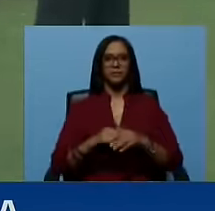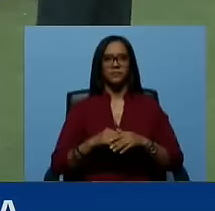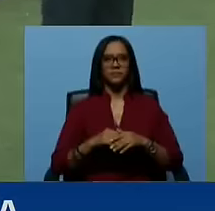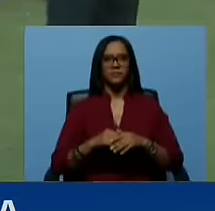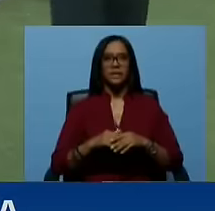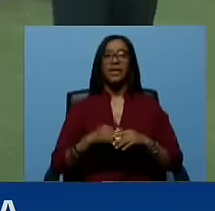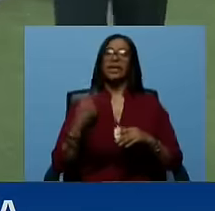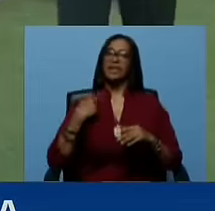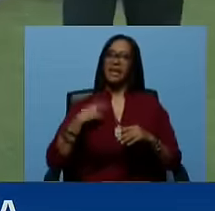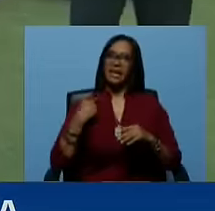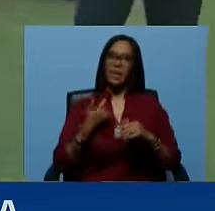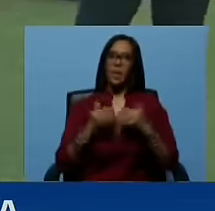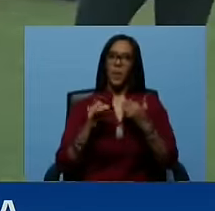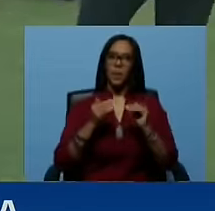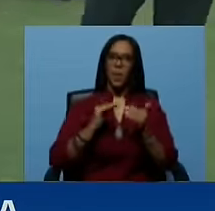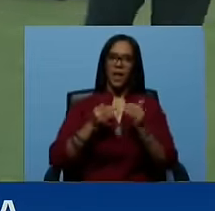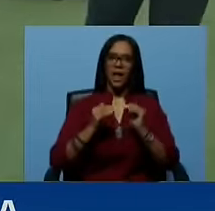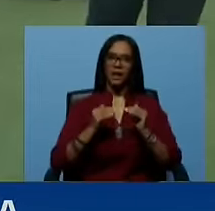Tenemos moral.